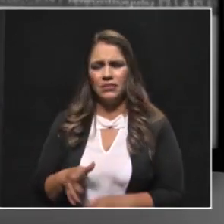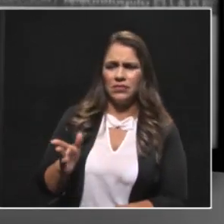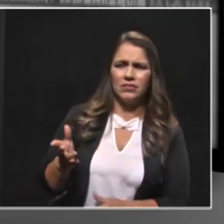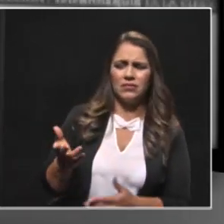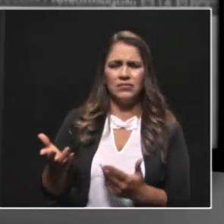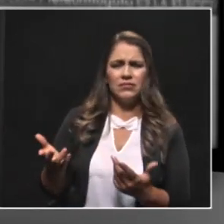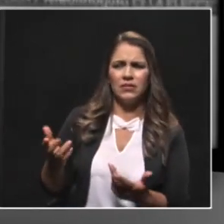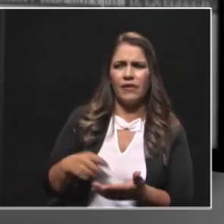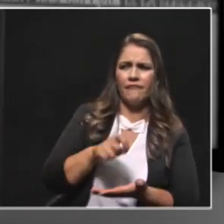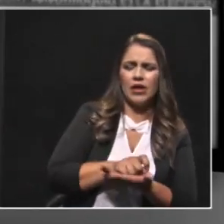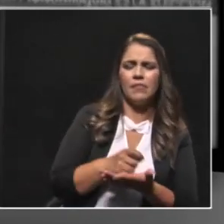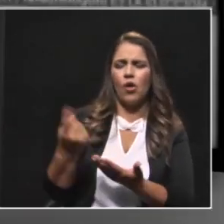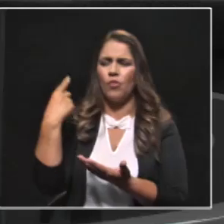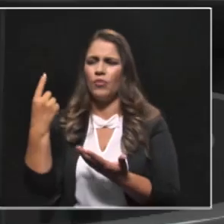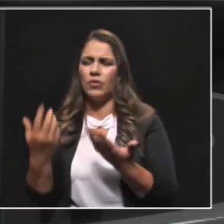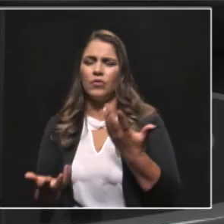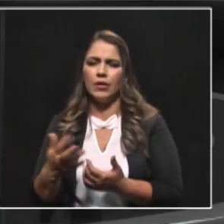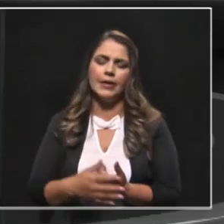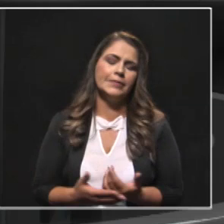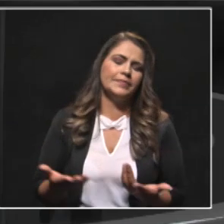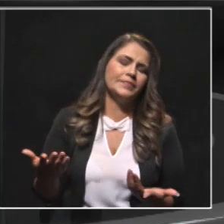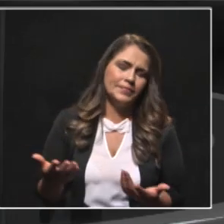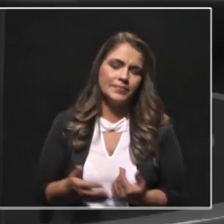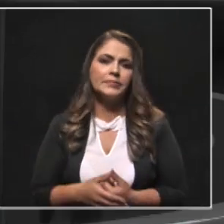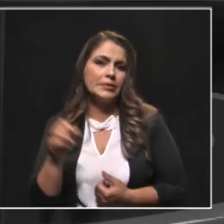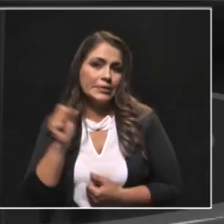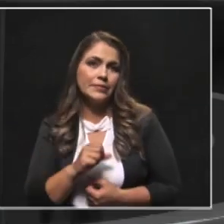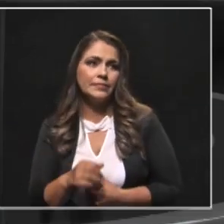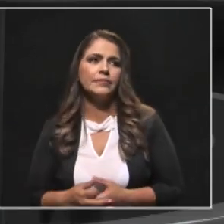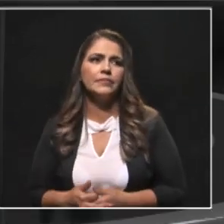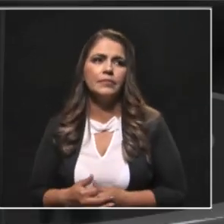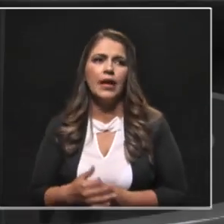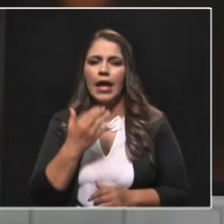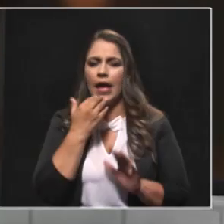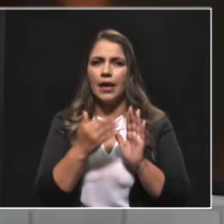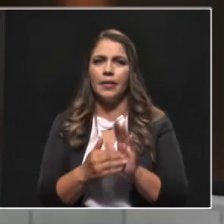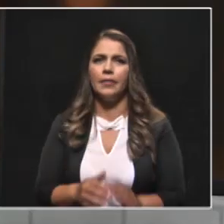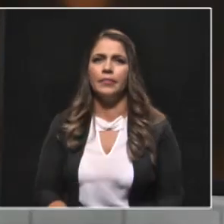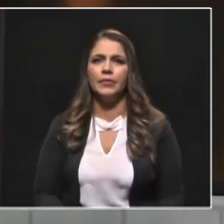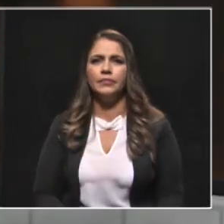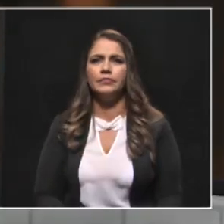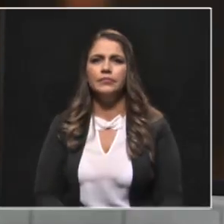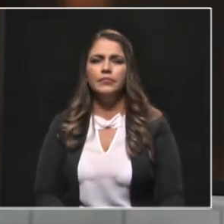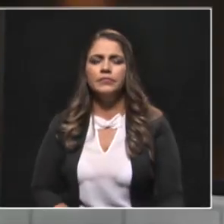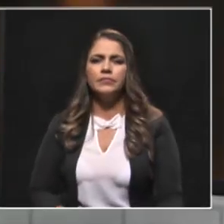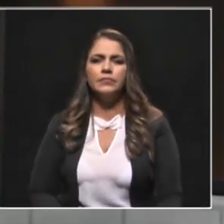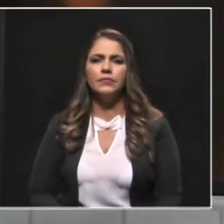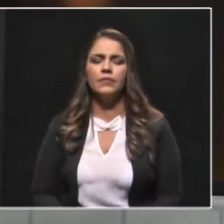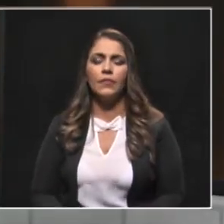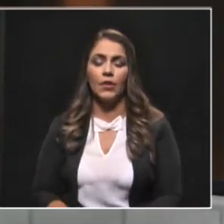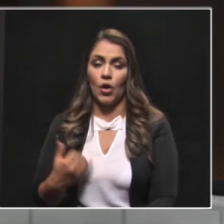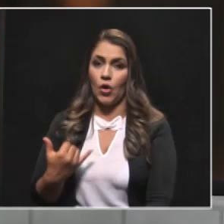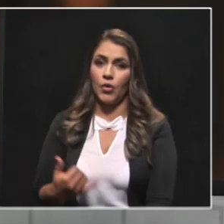los partidos o es de las firmas? Un poquito evitar eso. Sí, por ejemplo, hablemos del caso en Antioquia. Sí. Hoy